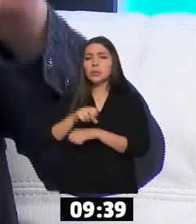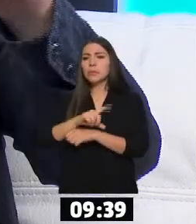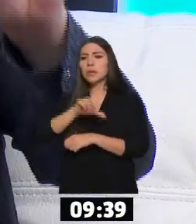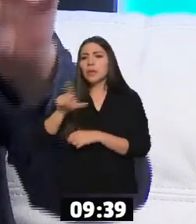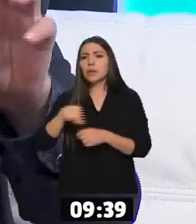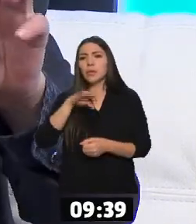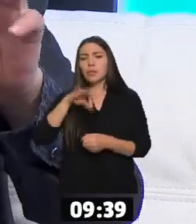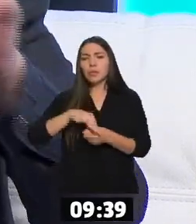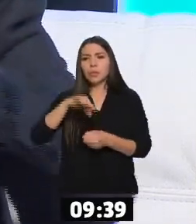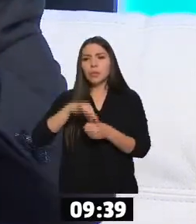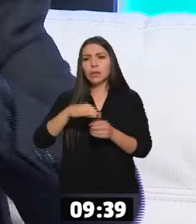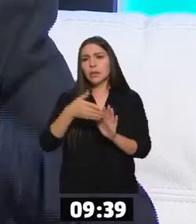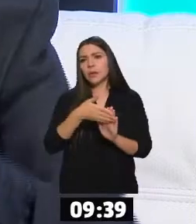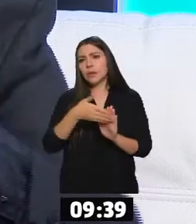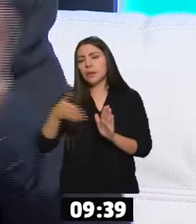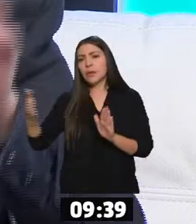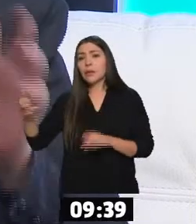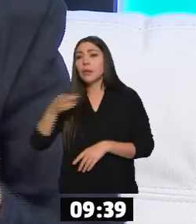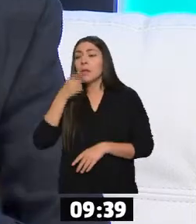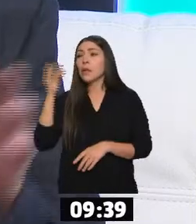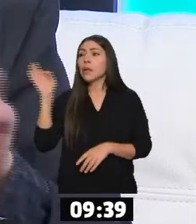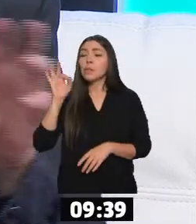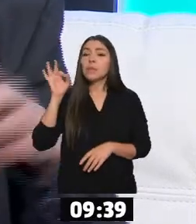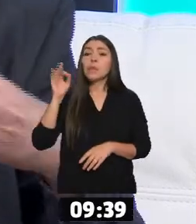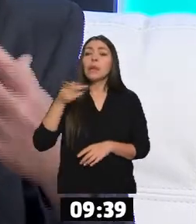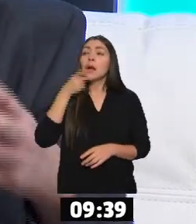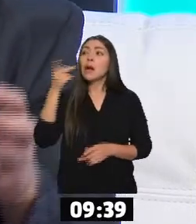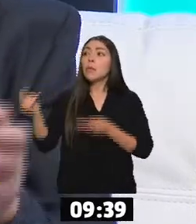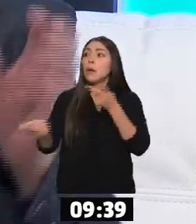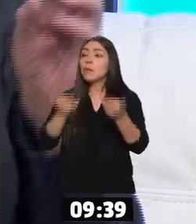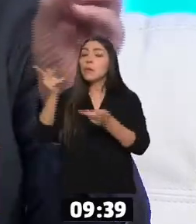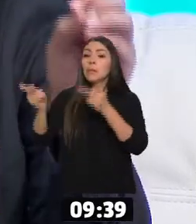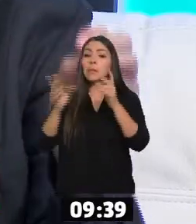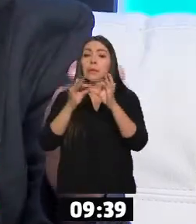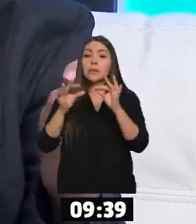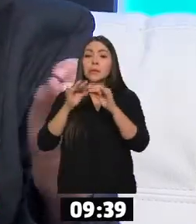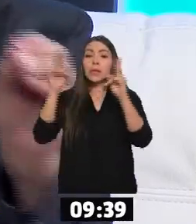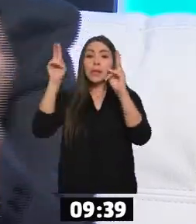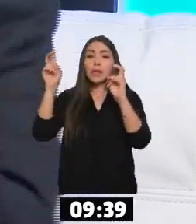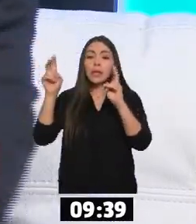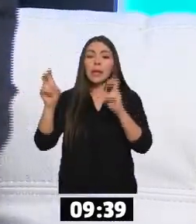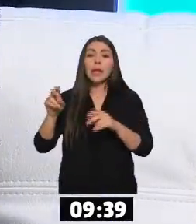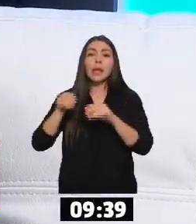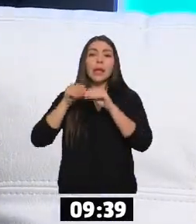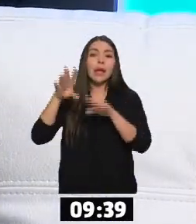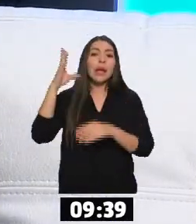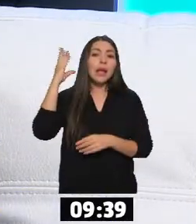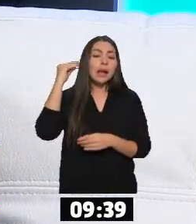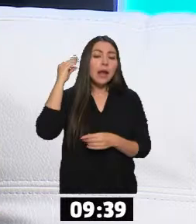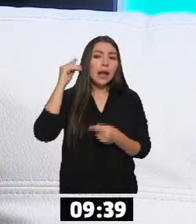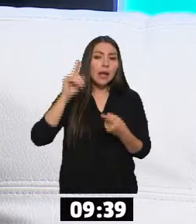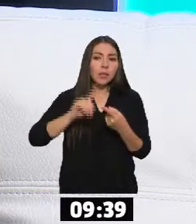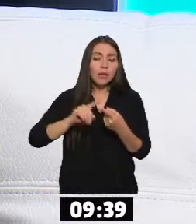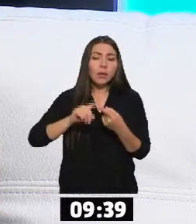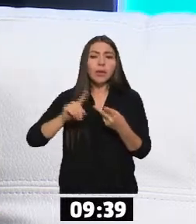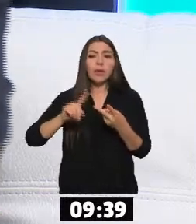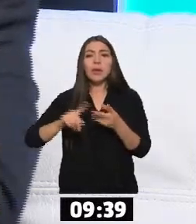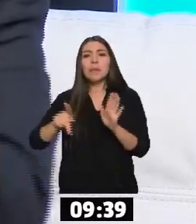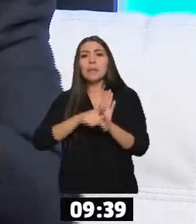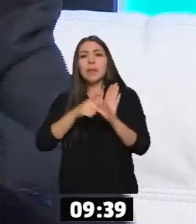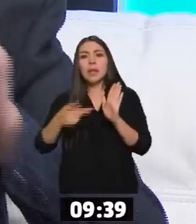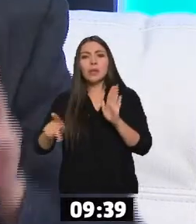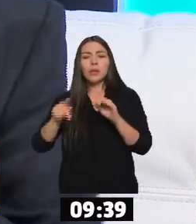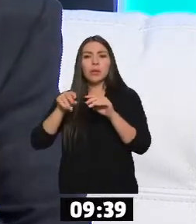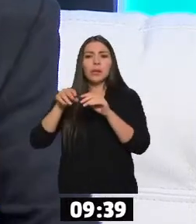Con posiciones de supuestos encuestadores, hablando de este tema en Radio Fórmula, hablando de este tema en algunos